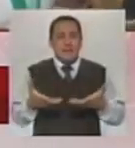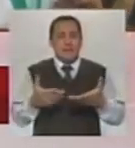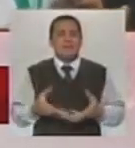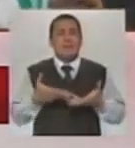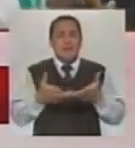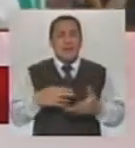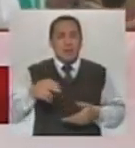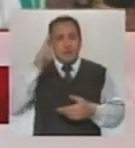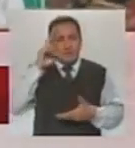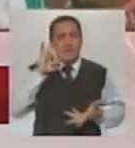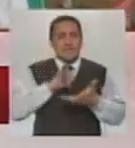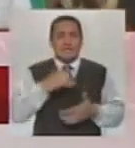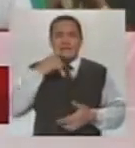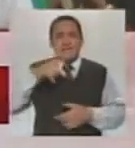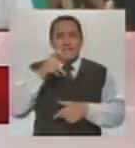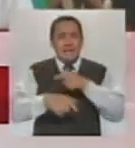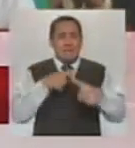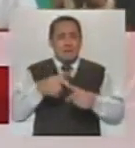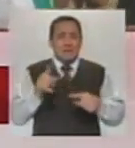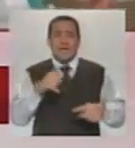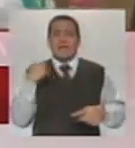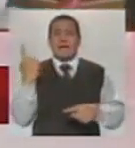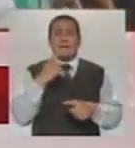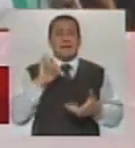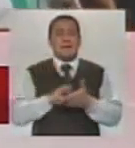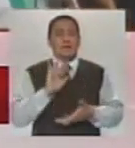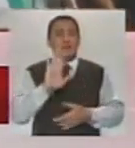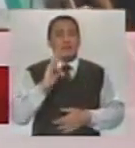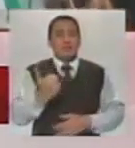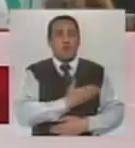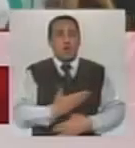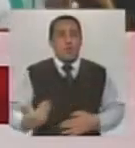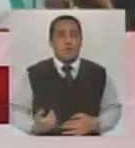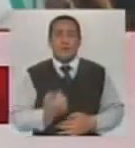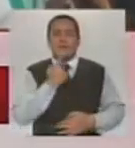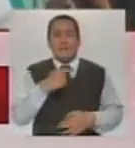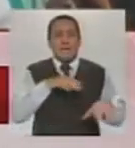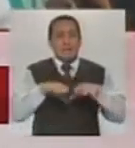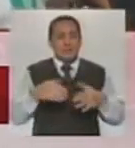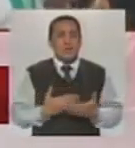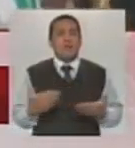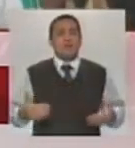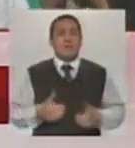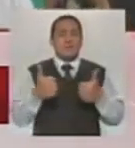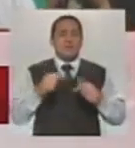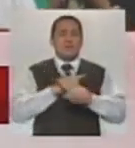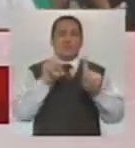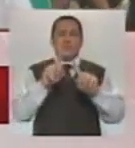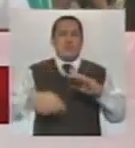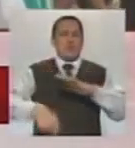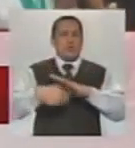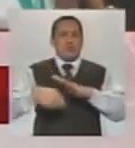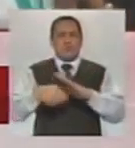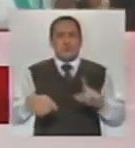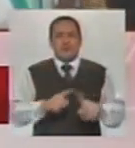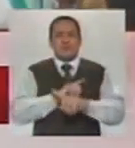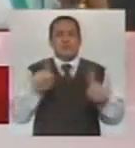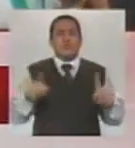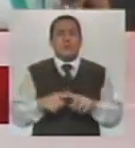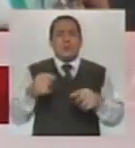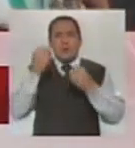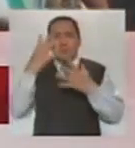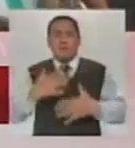para generar la confianza que requiere nuestra población en que su gobierno está haciendo las cosas bien, sin corrupción, sin obedecer a